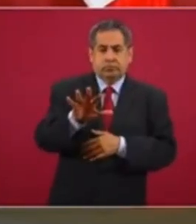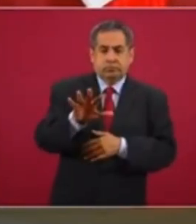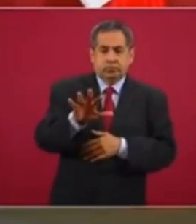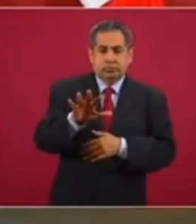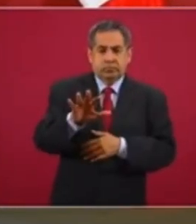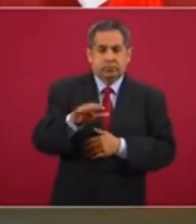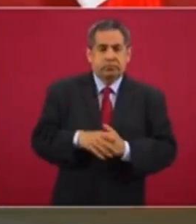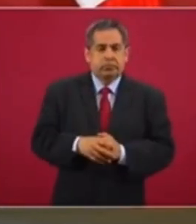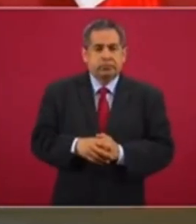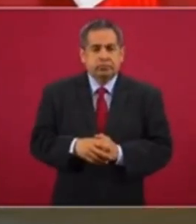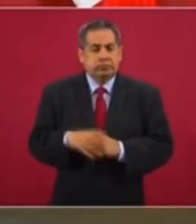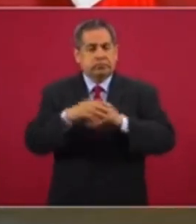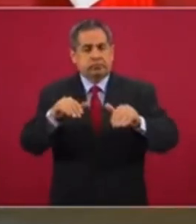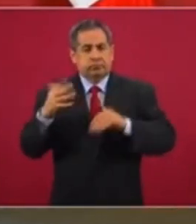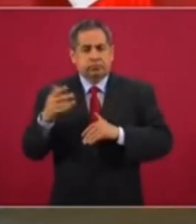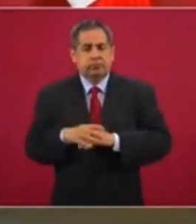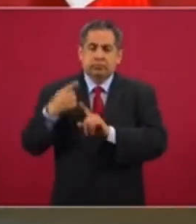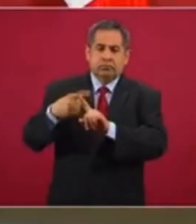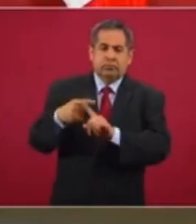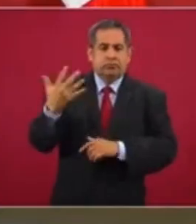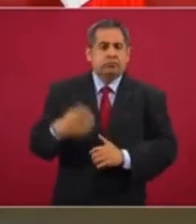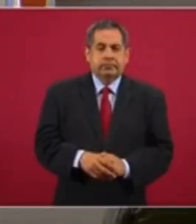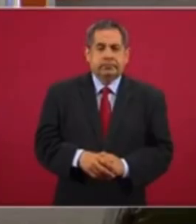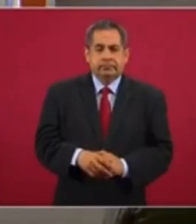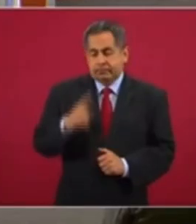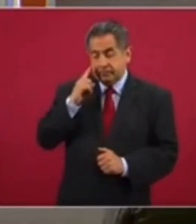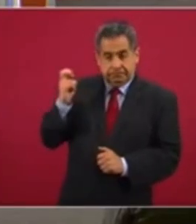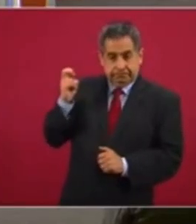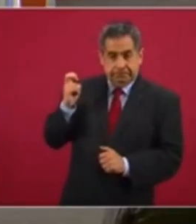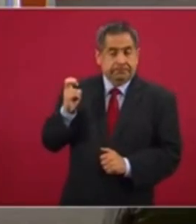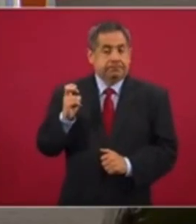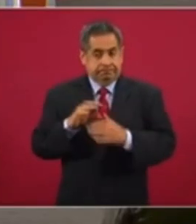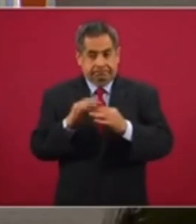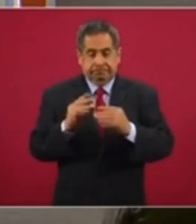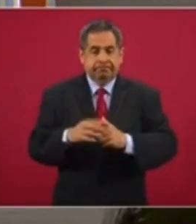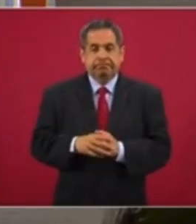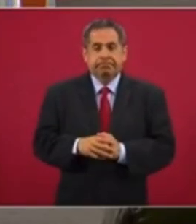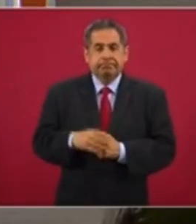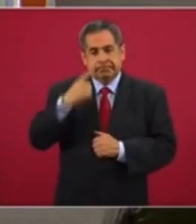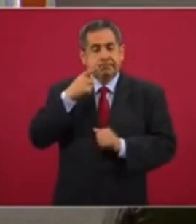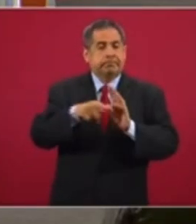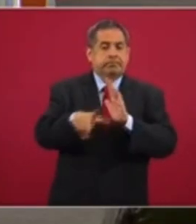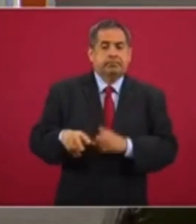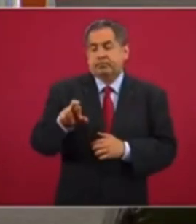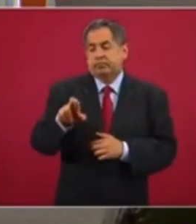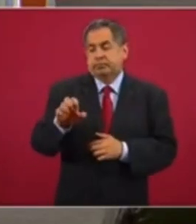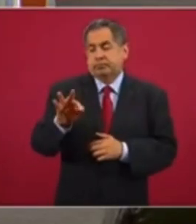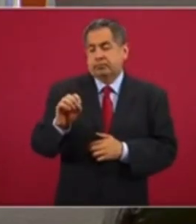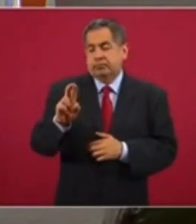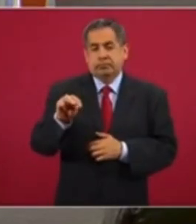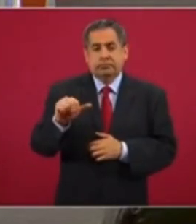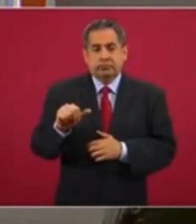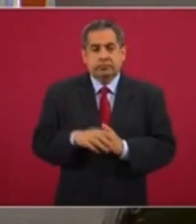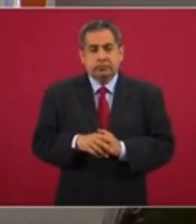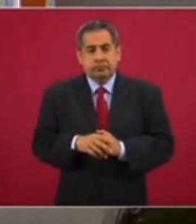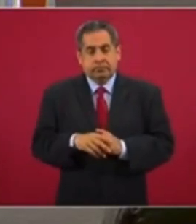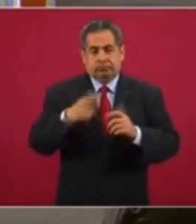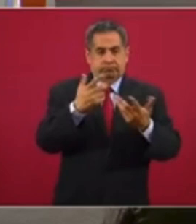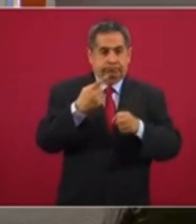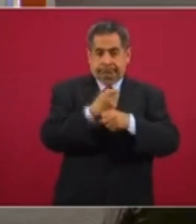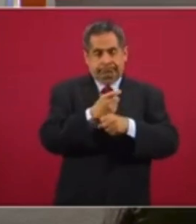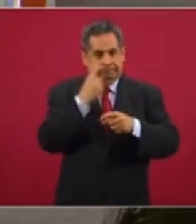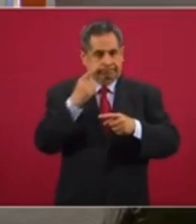45, neutros 50, positivas 5. Esta es la columna principal de Periódico Reforma. Es la casa del